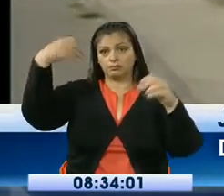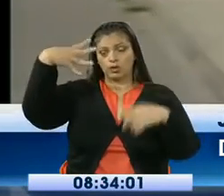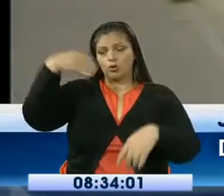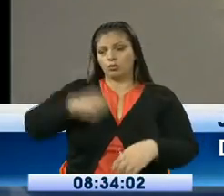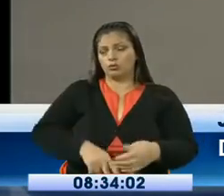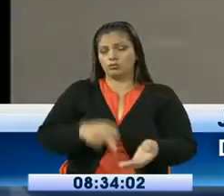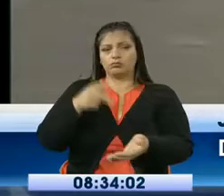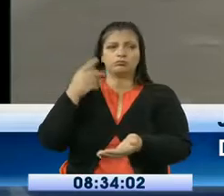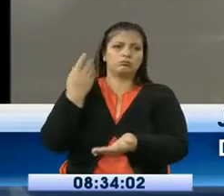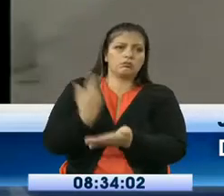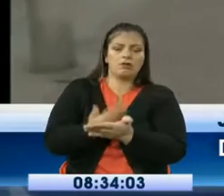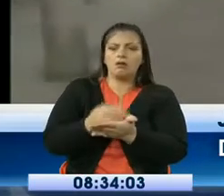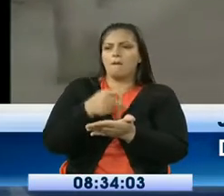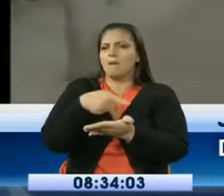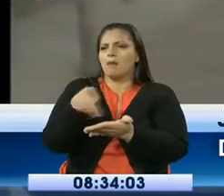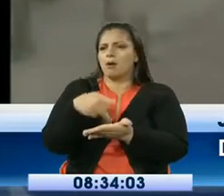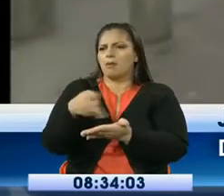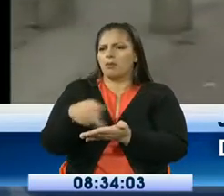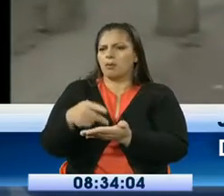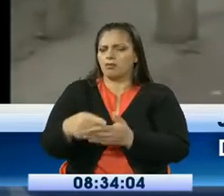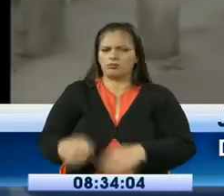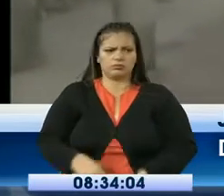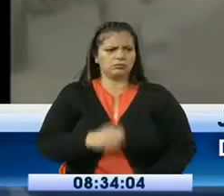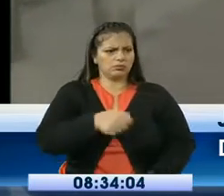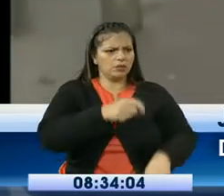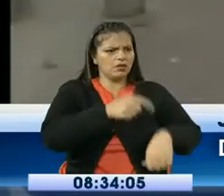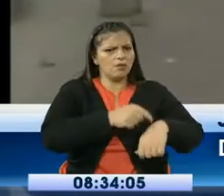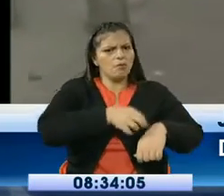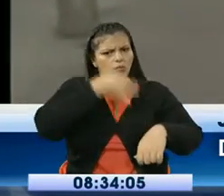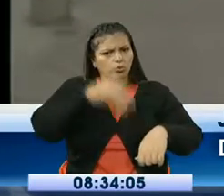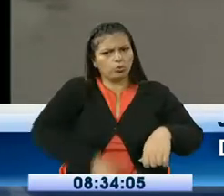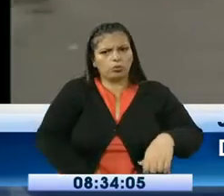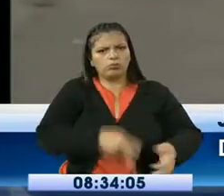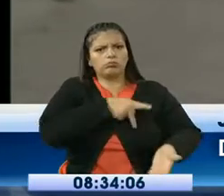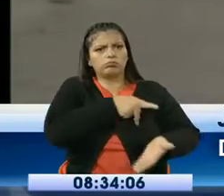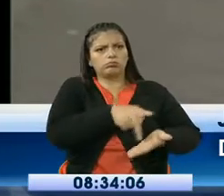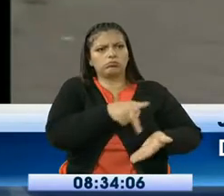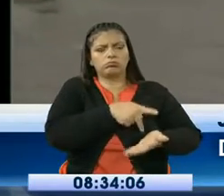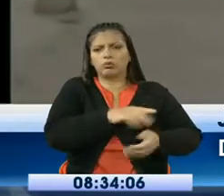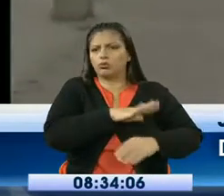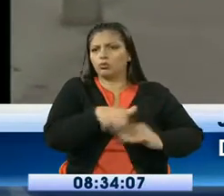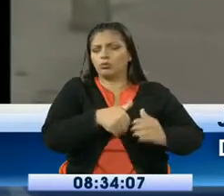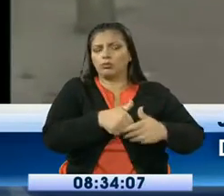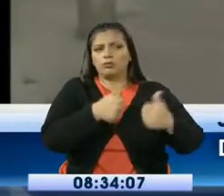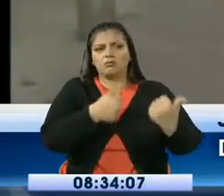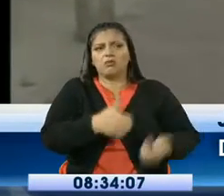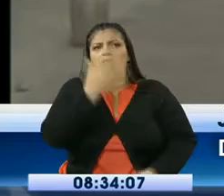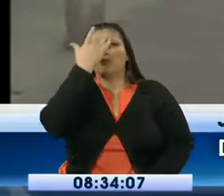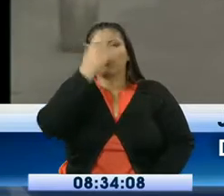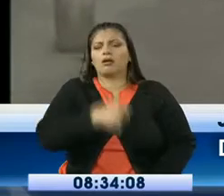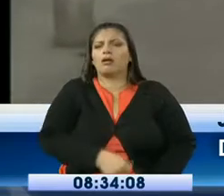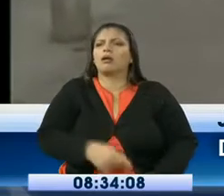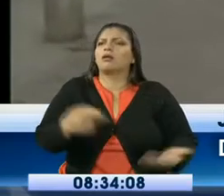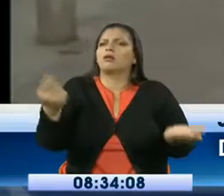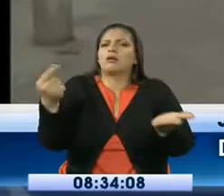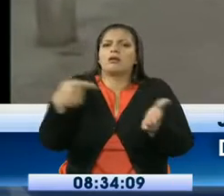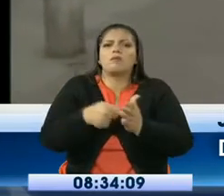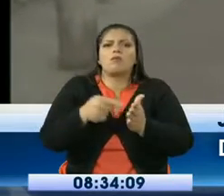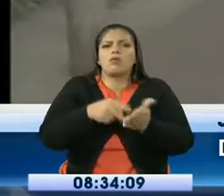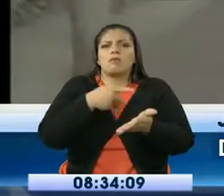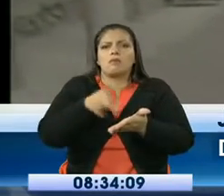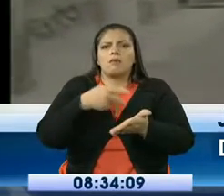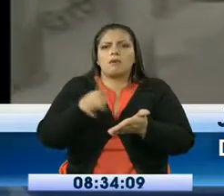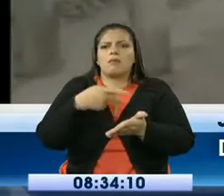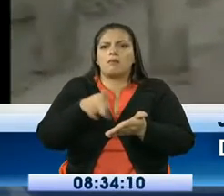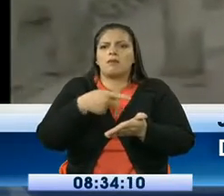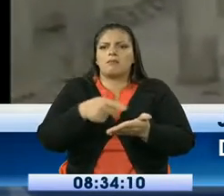Entonces yo digo, ¿por qué si todos nos cobran, por qué sufrimos de esto nosotros? Si todo esto nos están cobrando a diario. Usted se queda en su planilla,